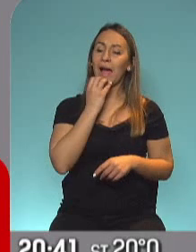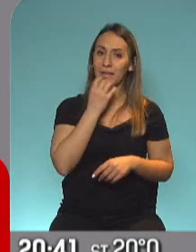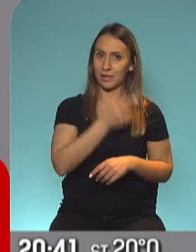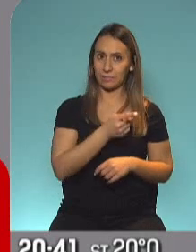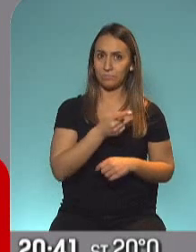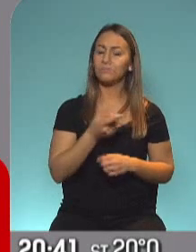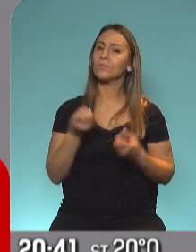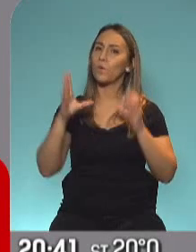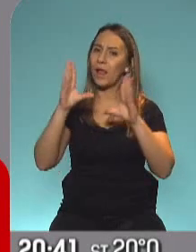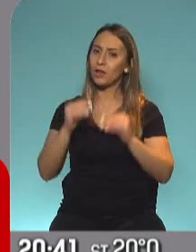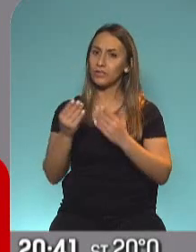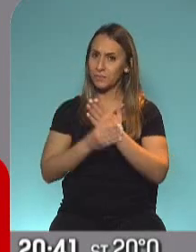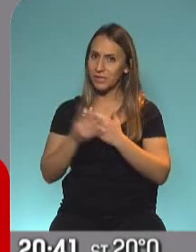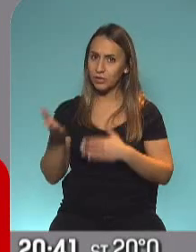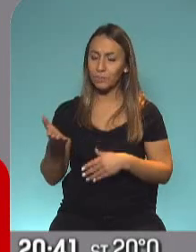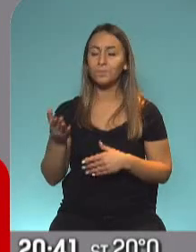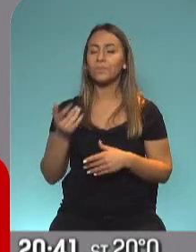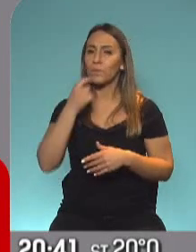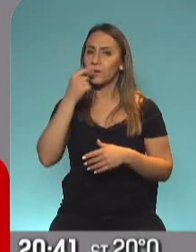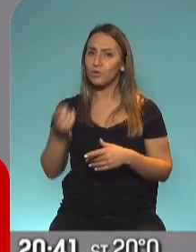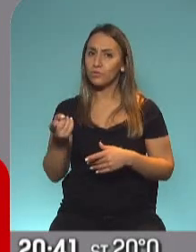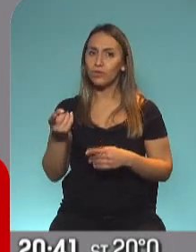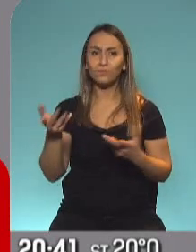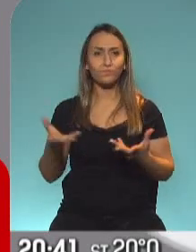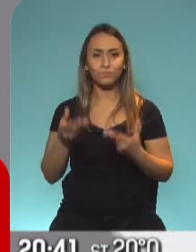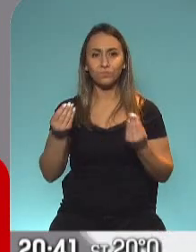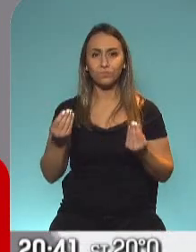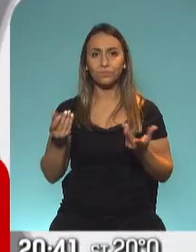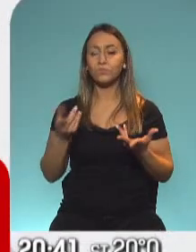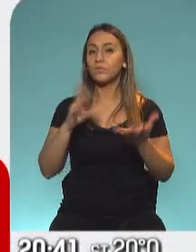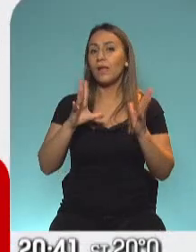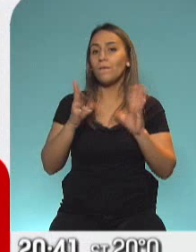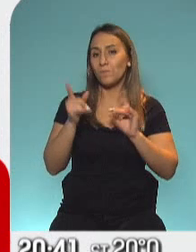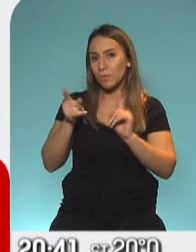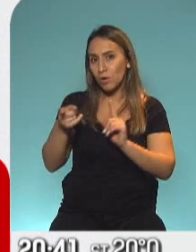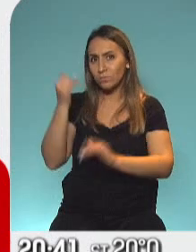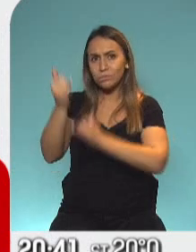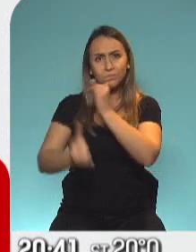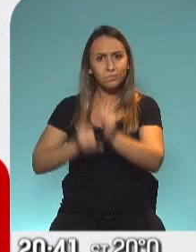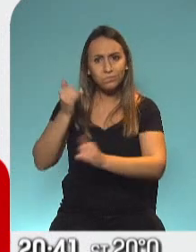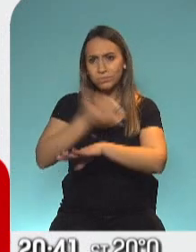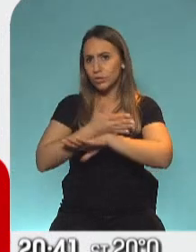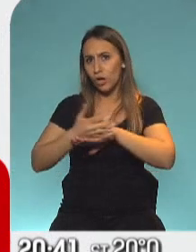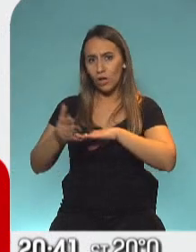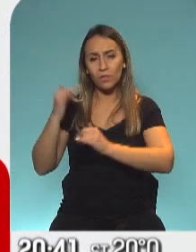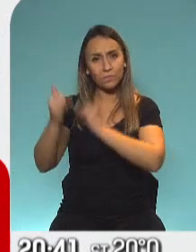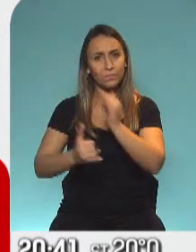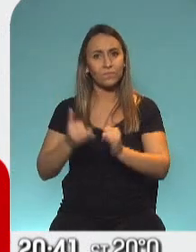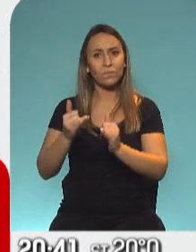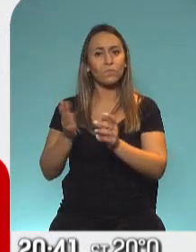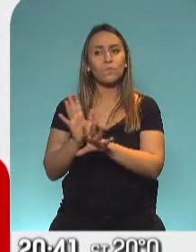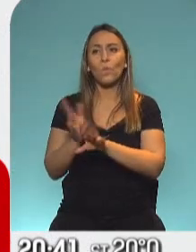Es acertado creer que es una manera, lo que está comentando, que harán de